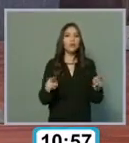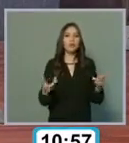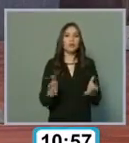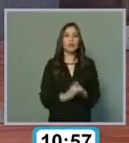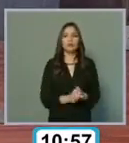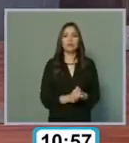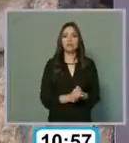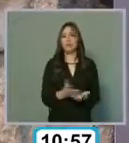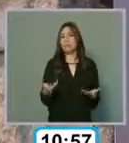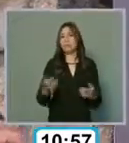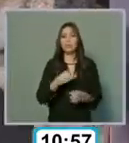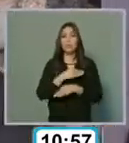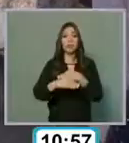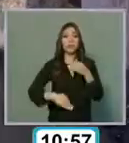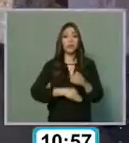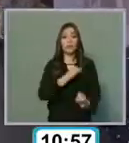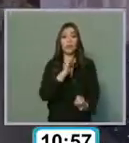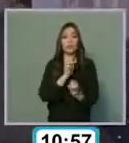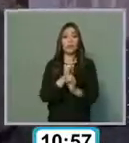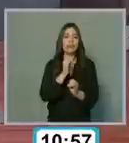en todas las plataformas. Irving.